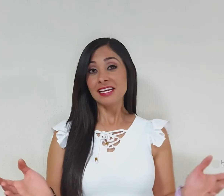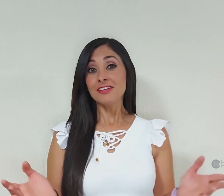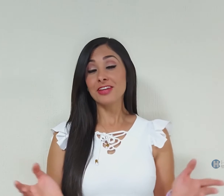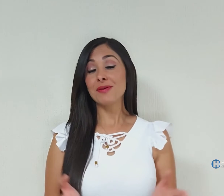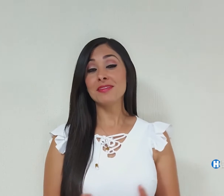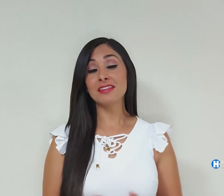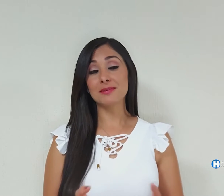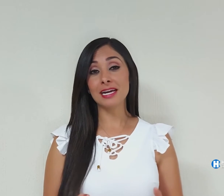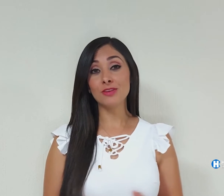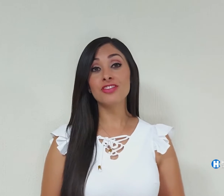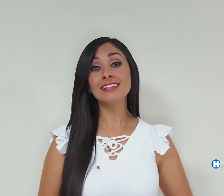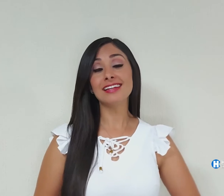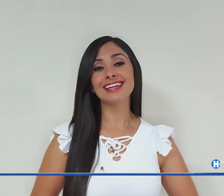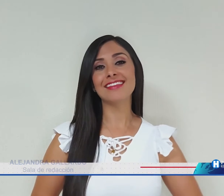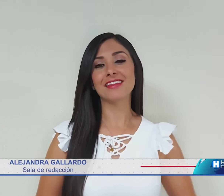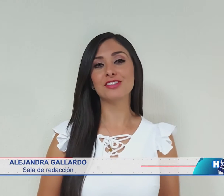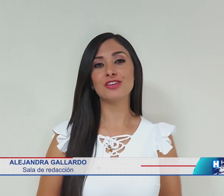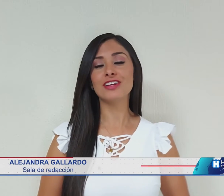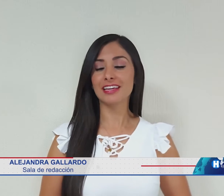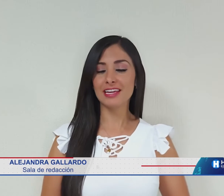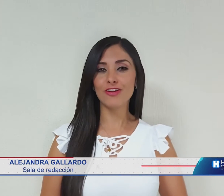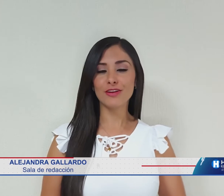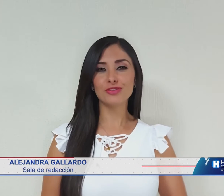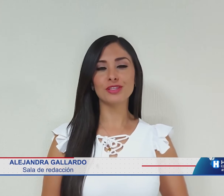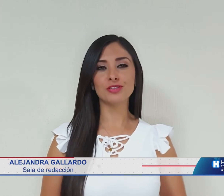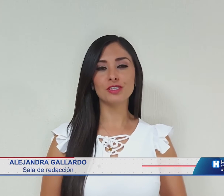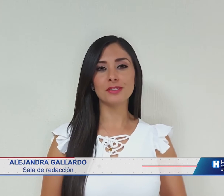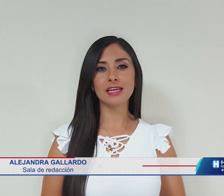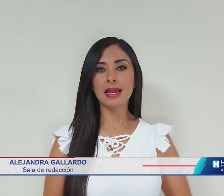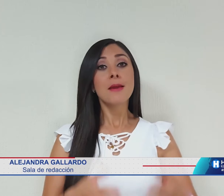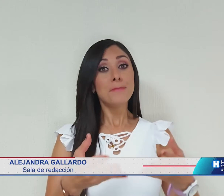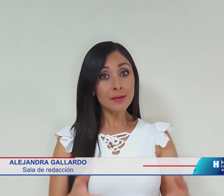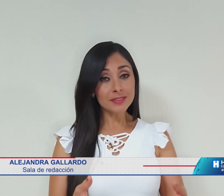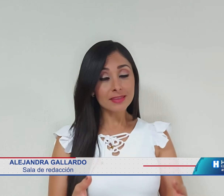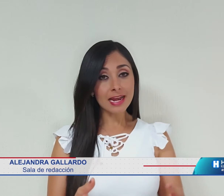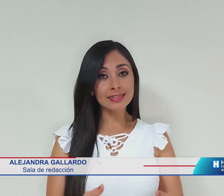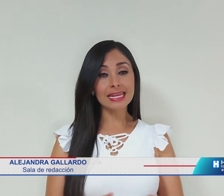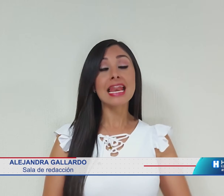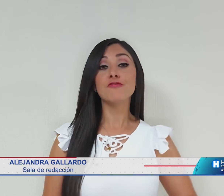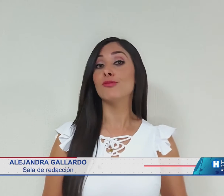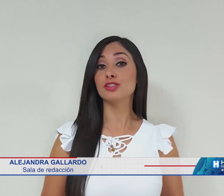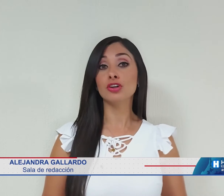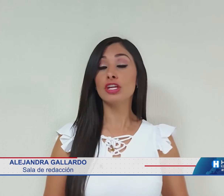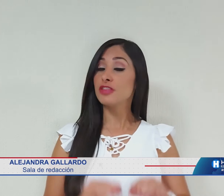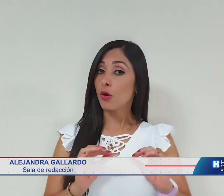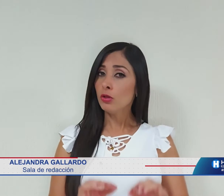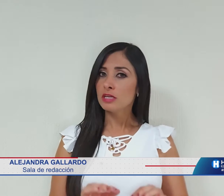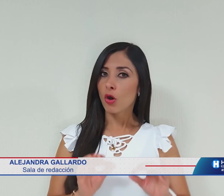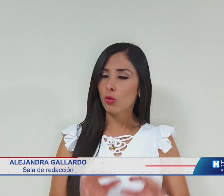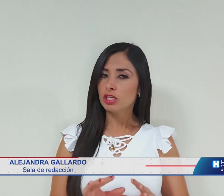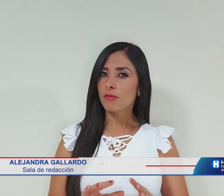Así es, efectivamente, trabajando desde la sala de redacción aquí en Hola News, Edición Especial, para presentarles la información